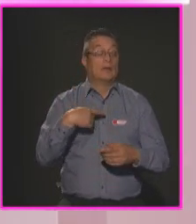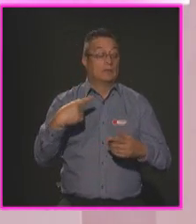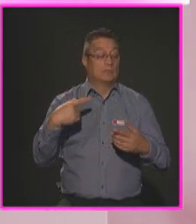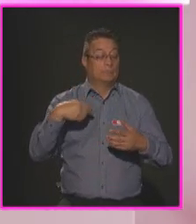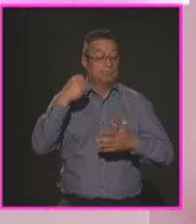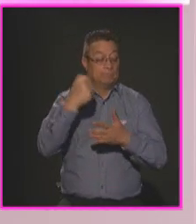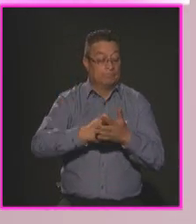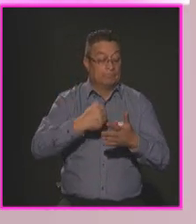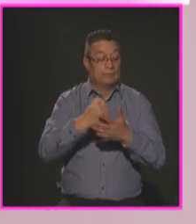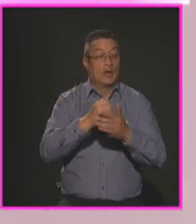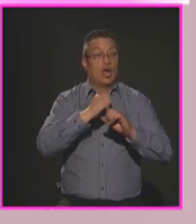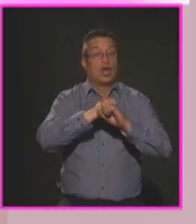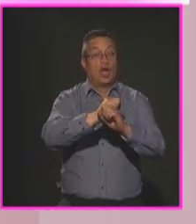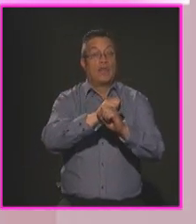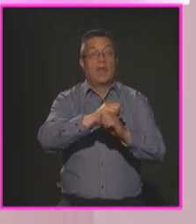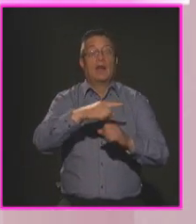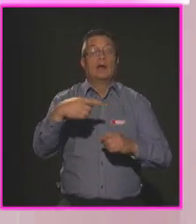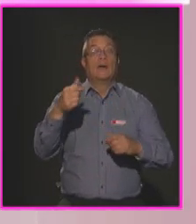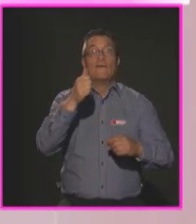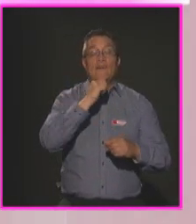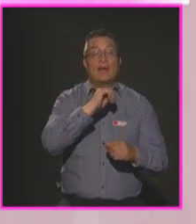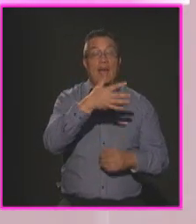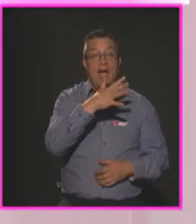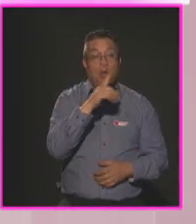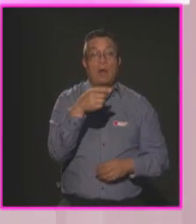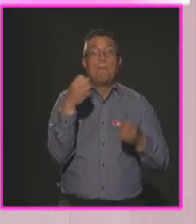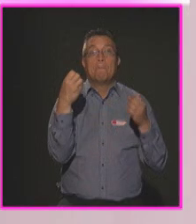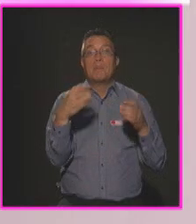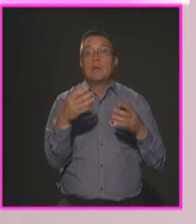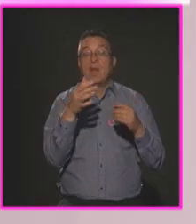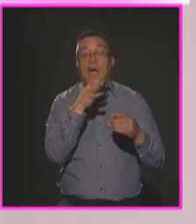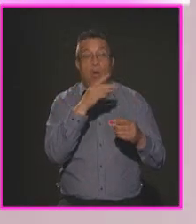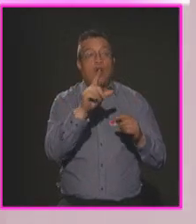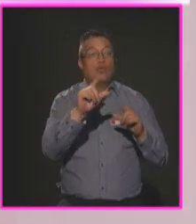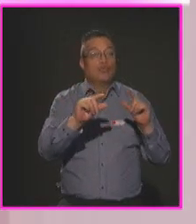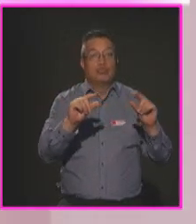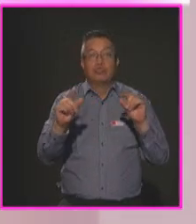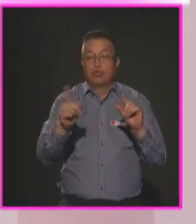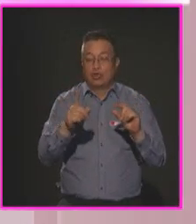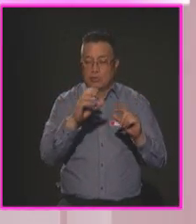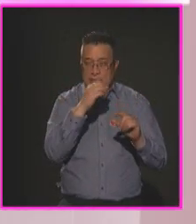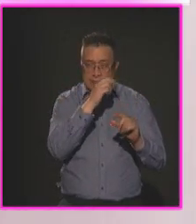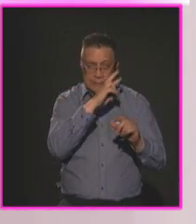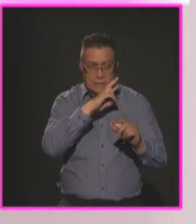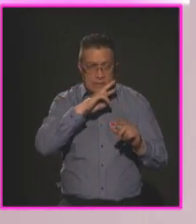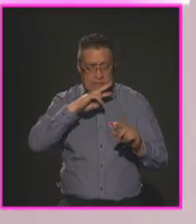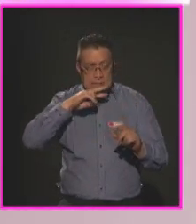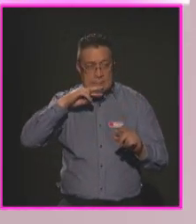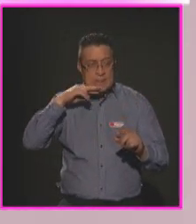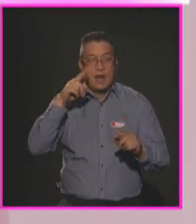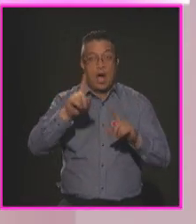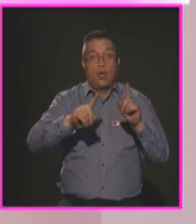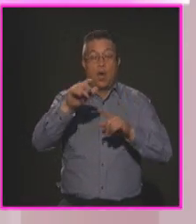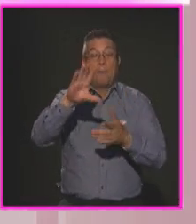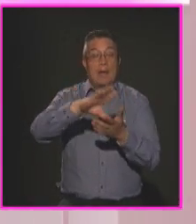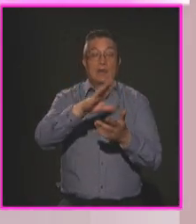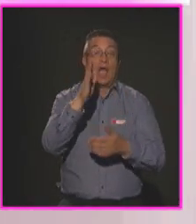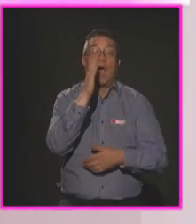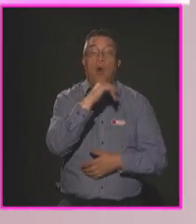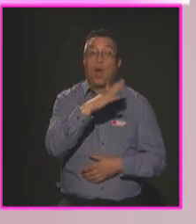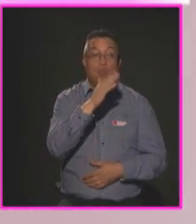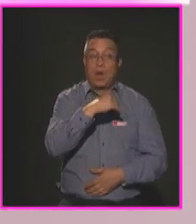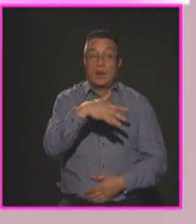la escasez hídrica la están ganando los países que no pierden ninguna sola gota. Son generalmente los países que nunca han tenido agua, ¿cierto?